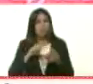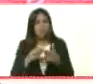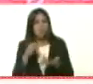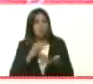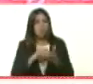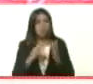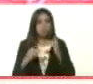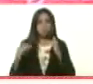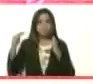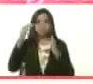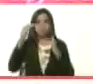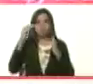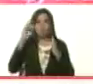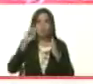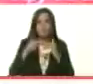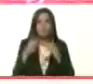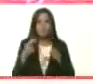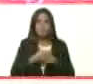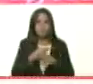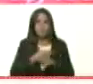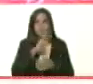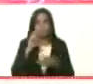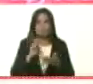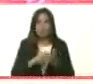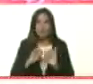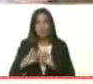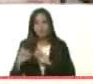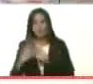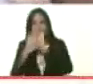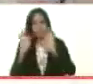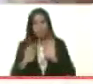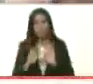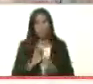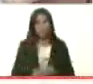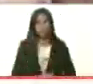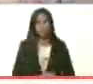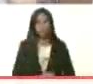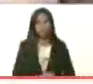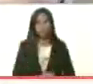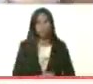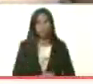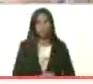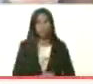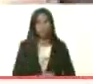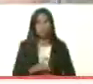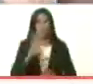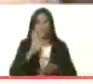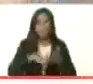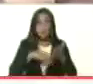al más alto nivel del gobierno nacional para que su agenda,